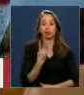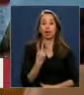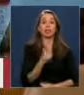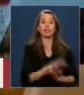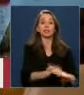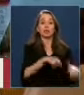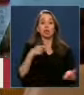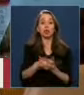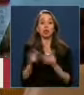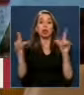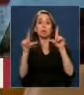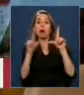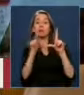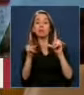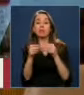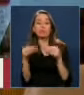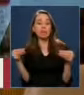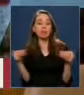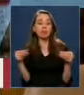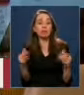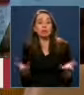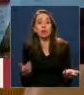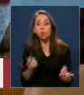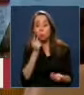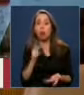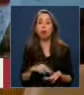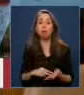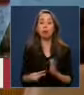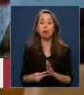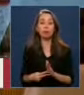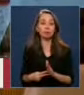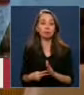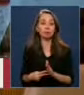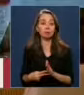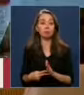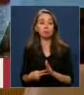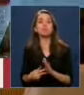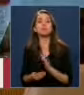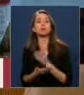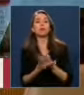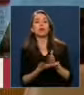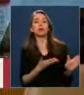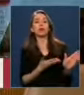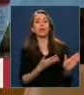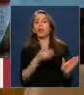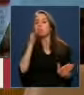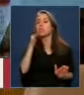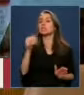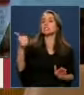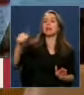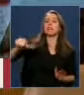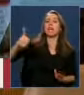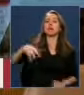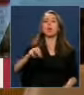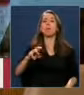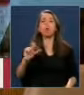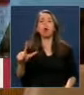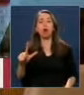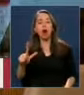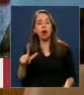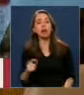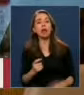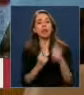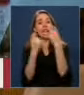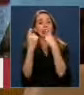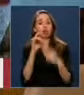sirven para comprarse un televisor, ¿cuál es el problema? Fuera los moralismos. Sabemos que la economía